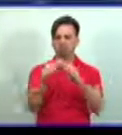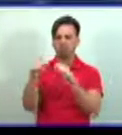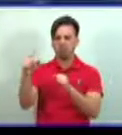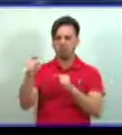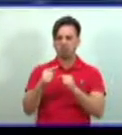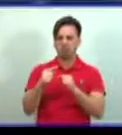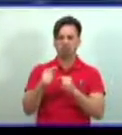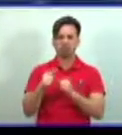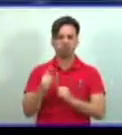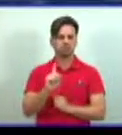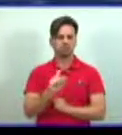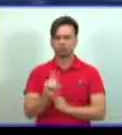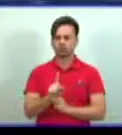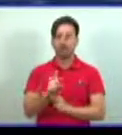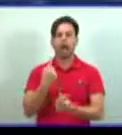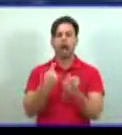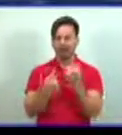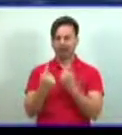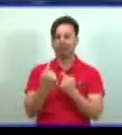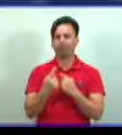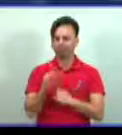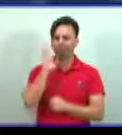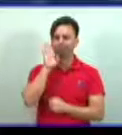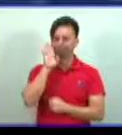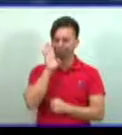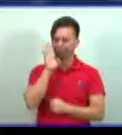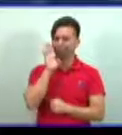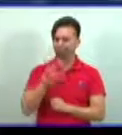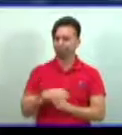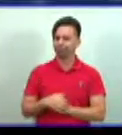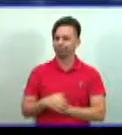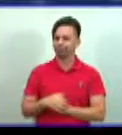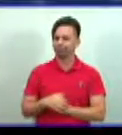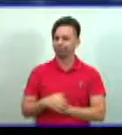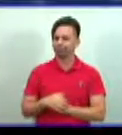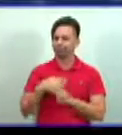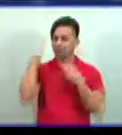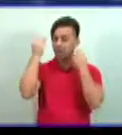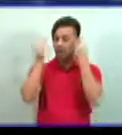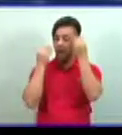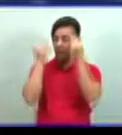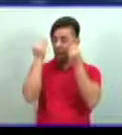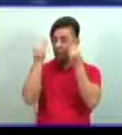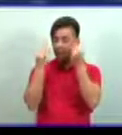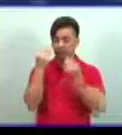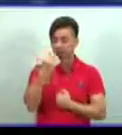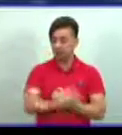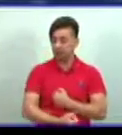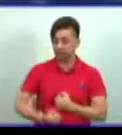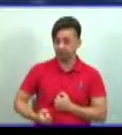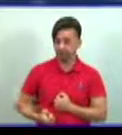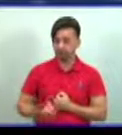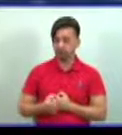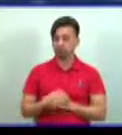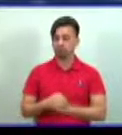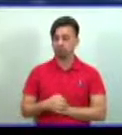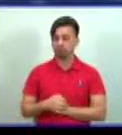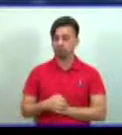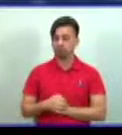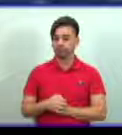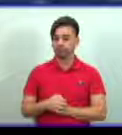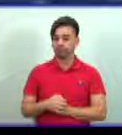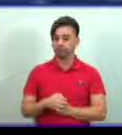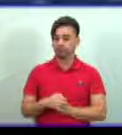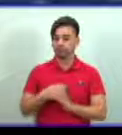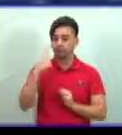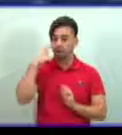contaminación atmosférica. Hagan un análisis exhaustivo de ello y a partir de todos los que conoces, de los materiales que has visto, podrás